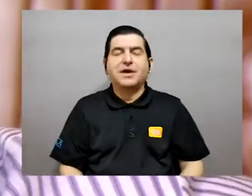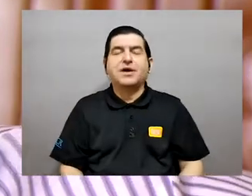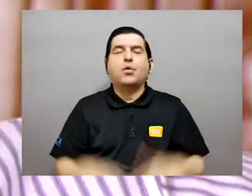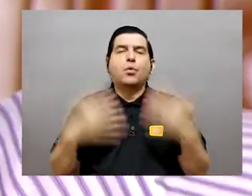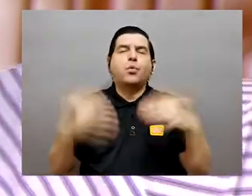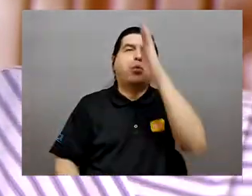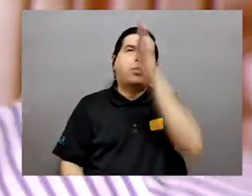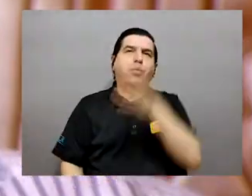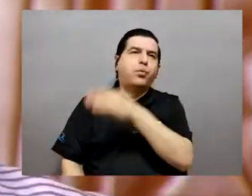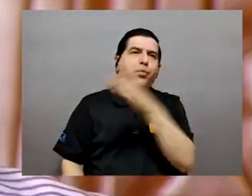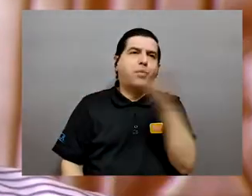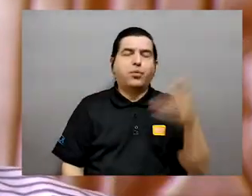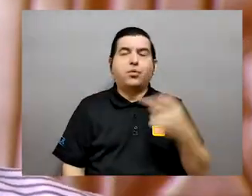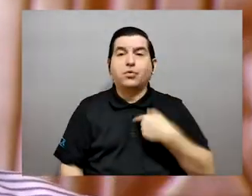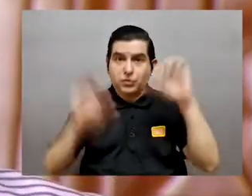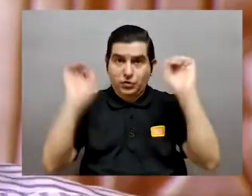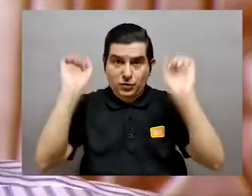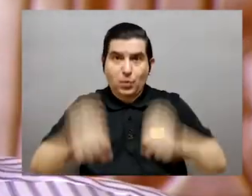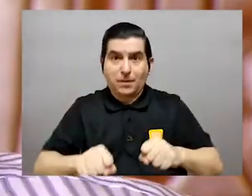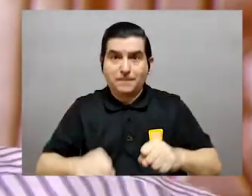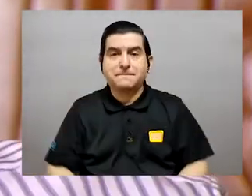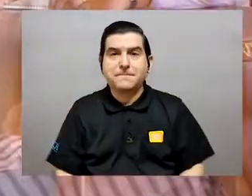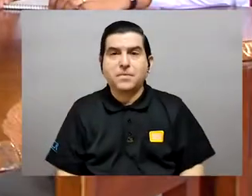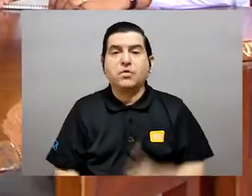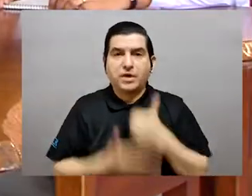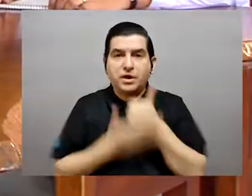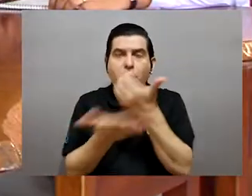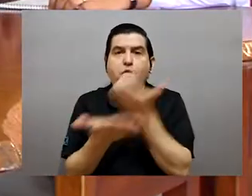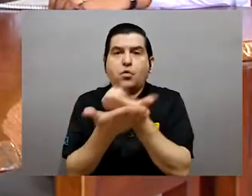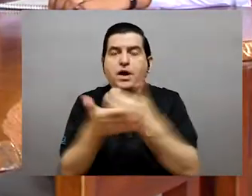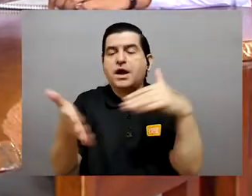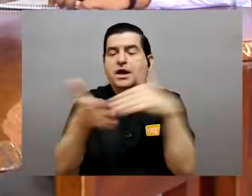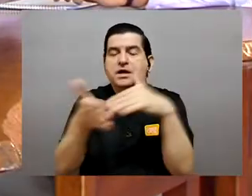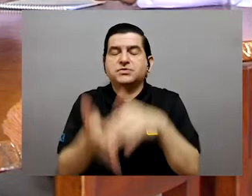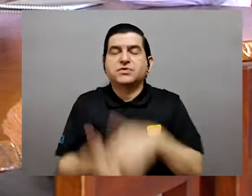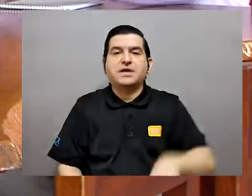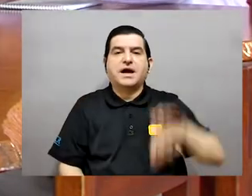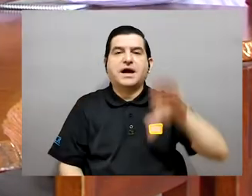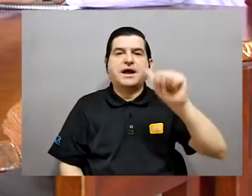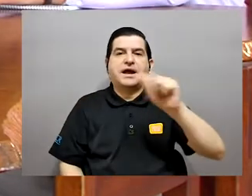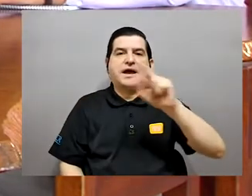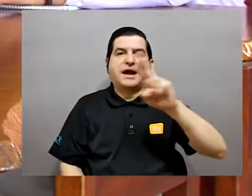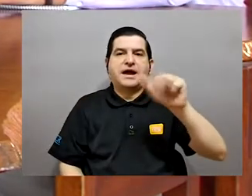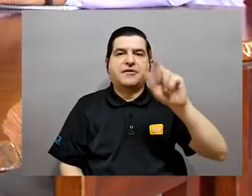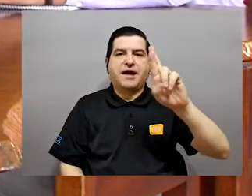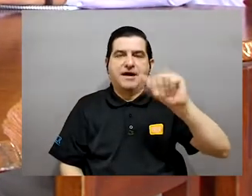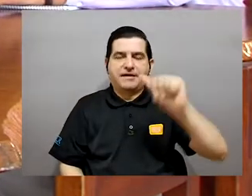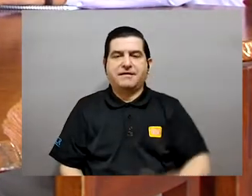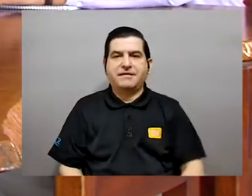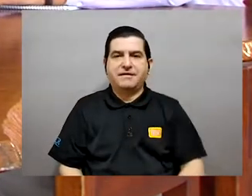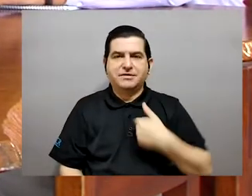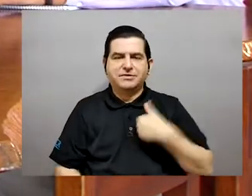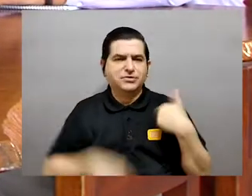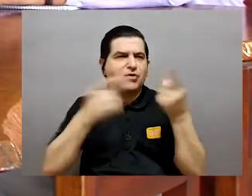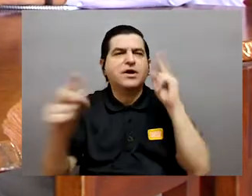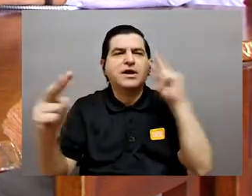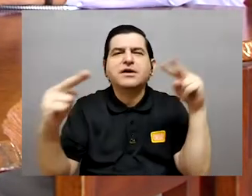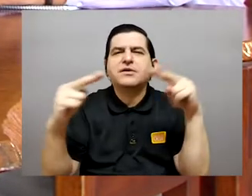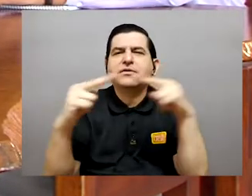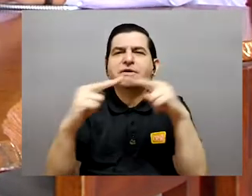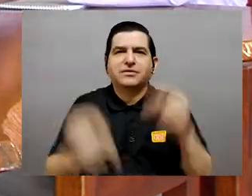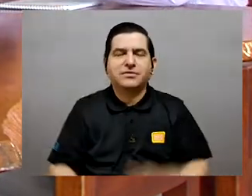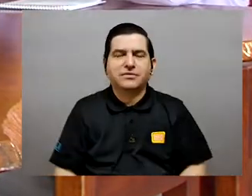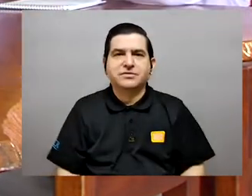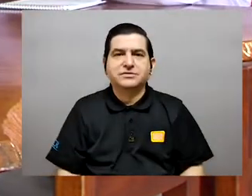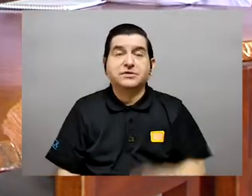enfrente a los Uffizi, pero hay una gran avenida que está ahí, ¿verdad? Donde la gente inclusive estaba en un pedestal de unos